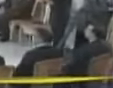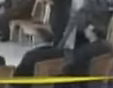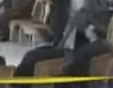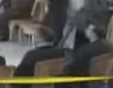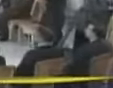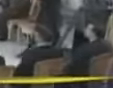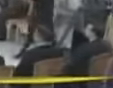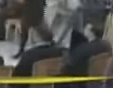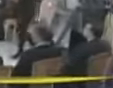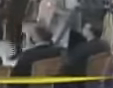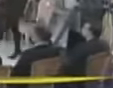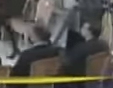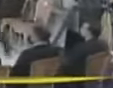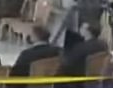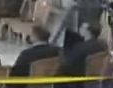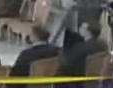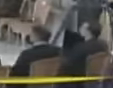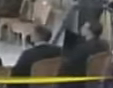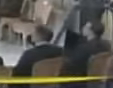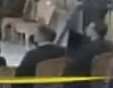Firman por Venezuela.